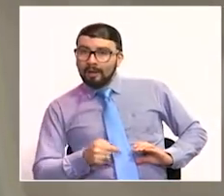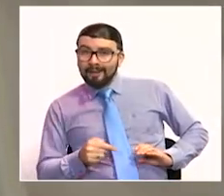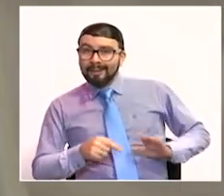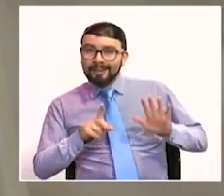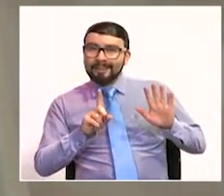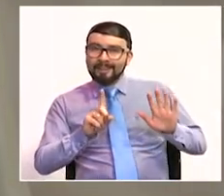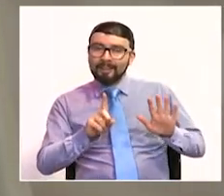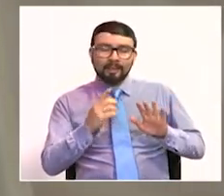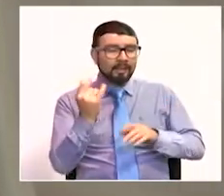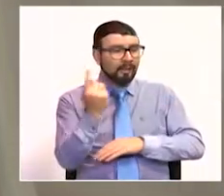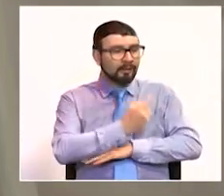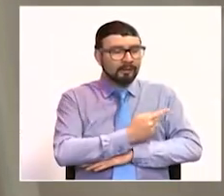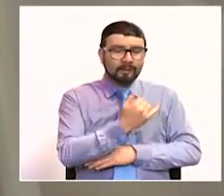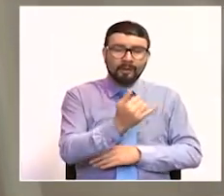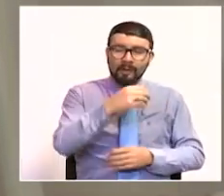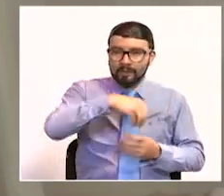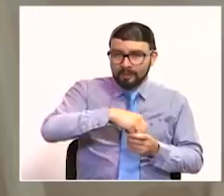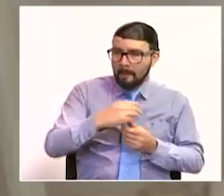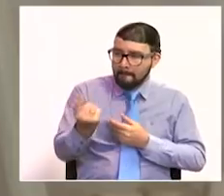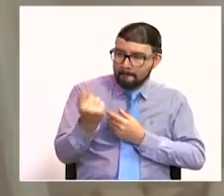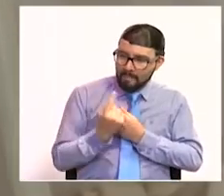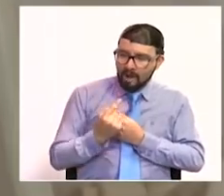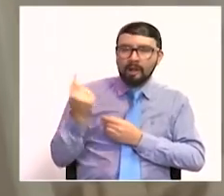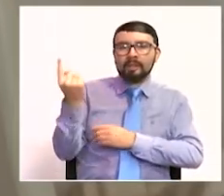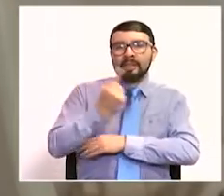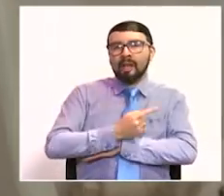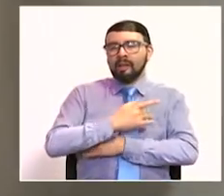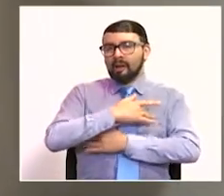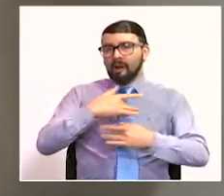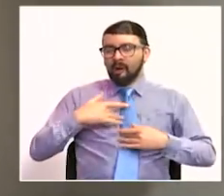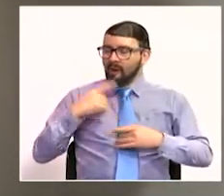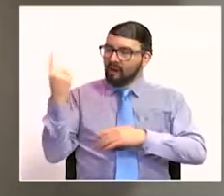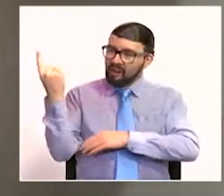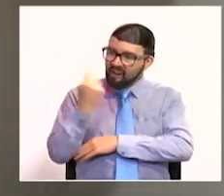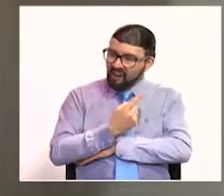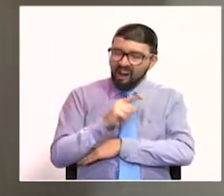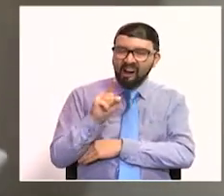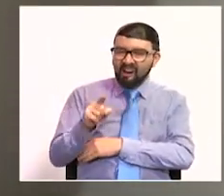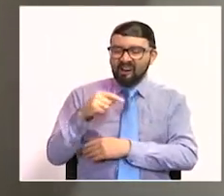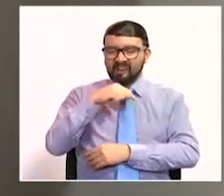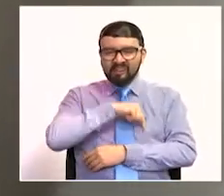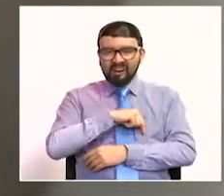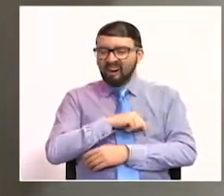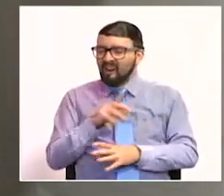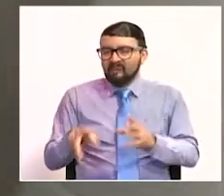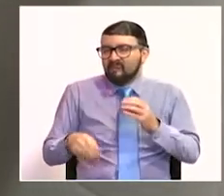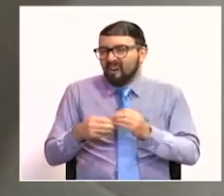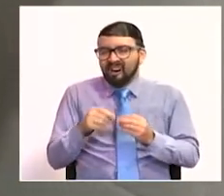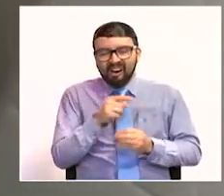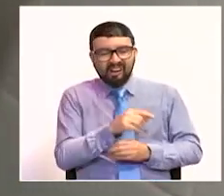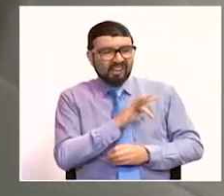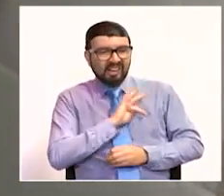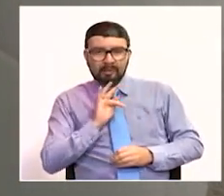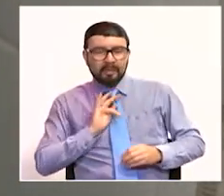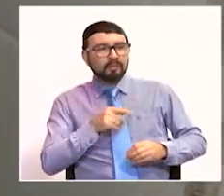a los pacientes, el día para tu salud y el día para tu alma, más todo el resto de terapia de limpieza de